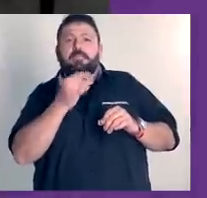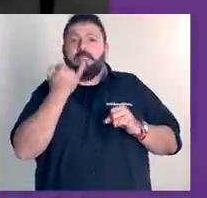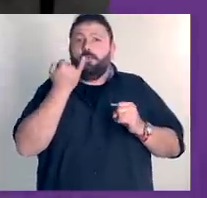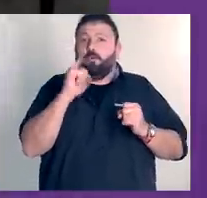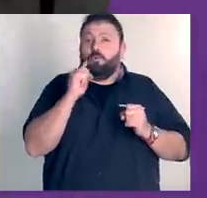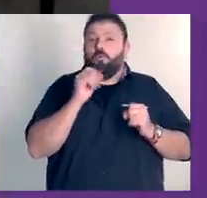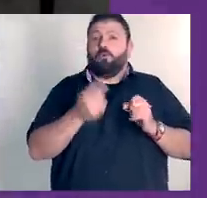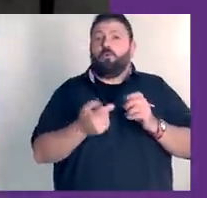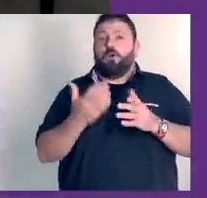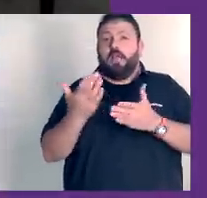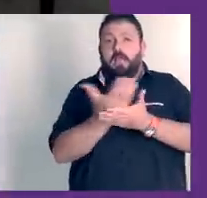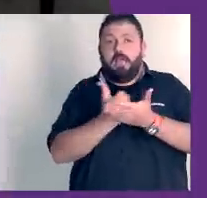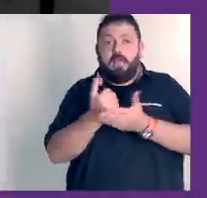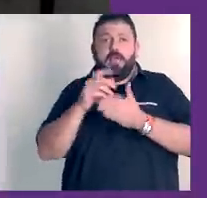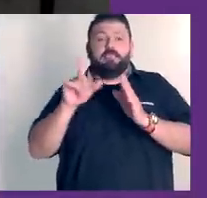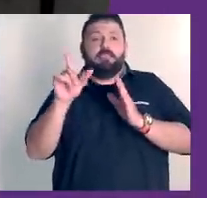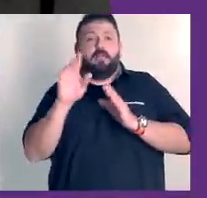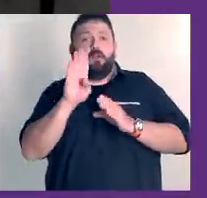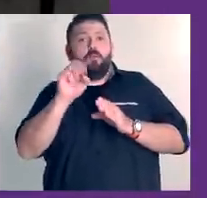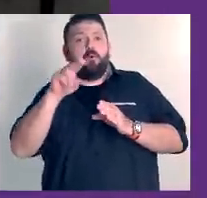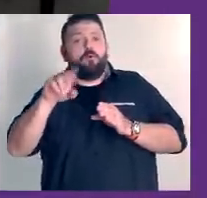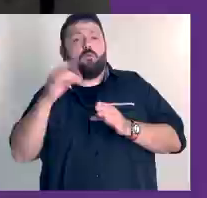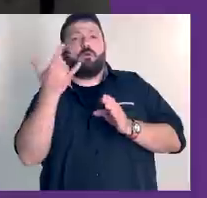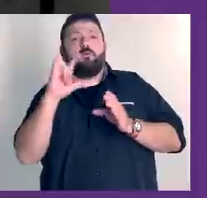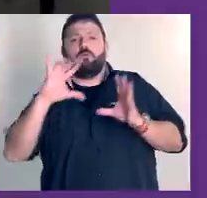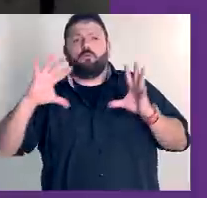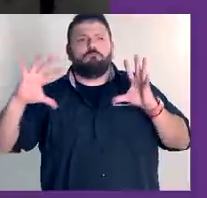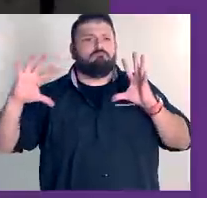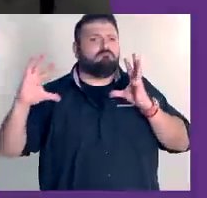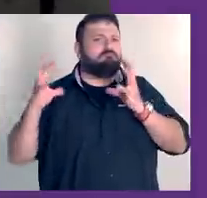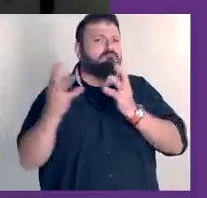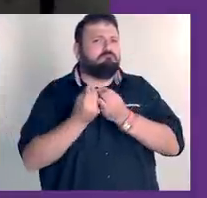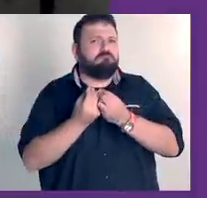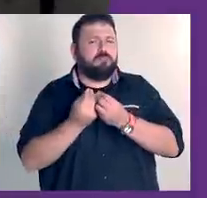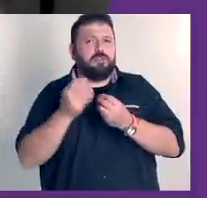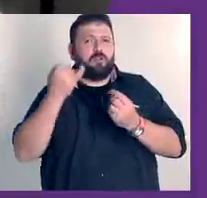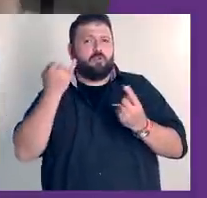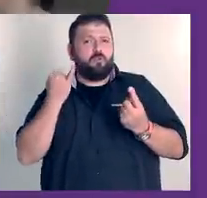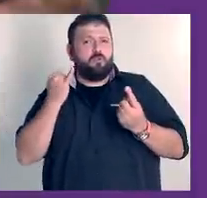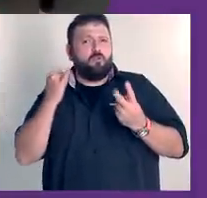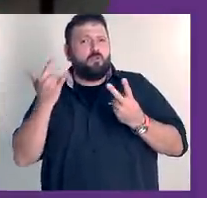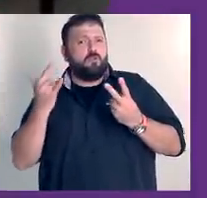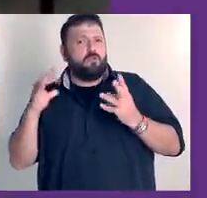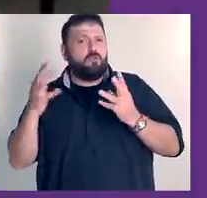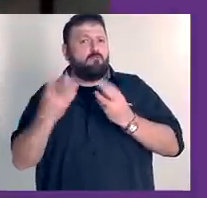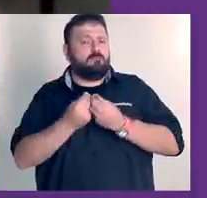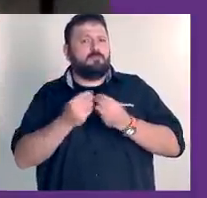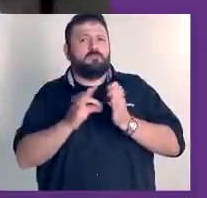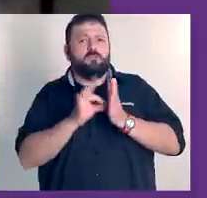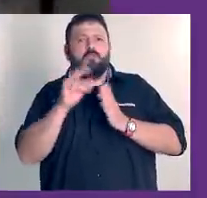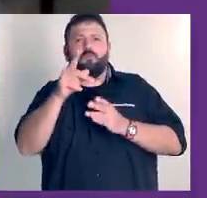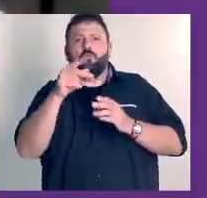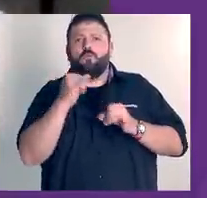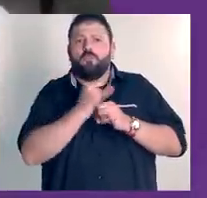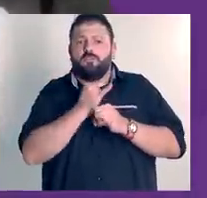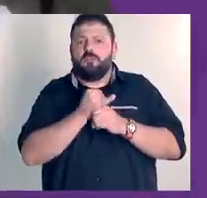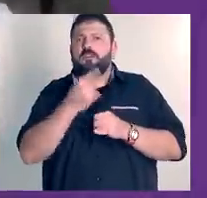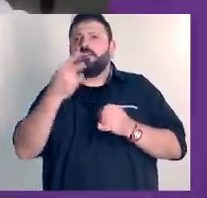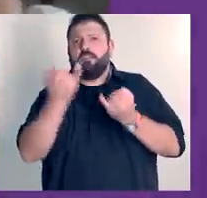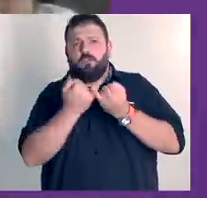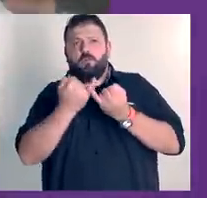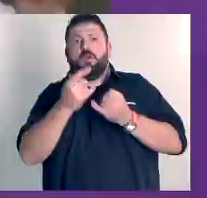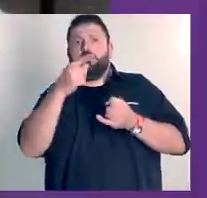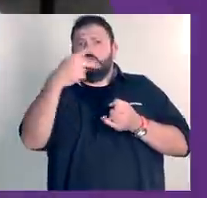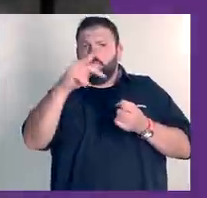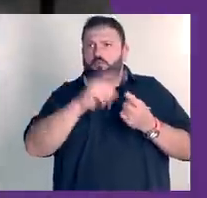ganas el bono en julio, van a sumar todos los puntos de tu red, o sea, no los tuyos, sin contar los tuyos,